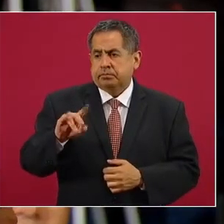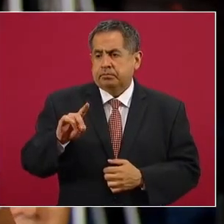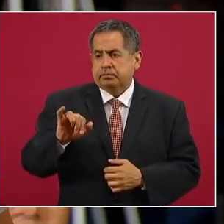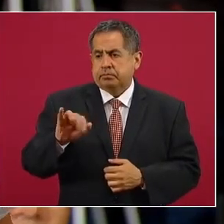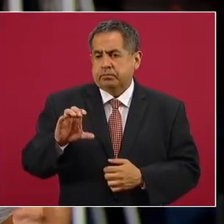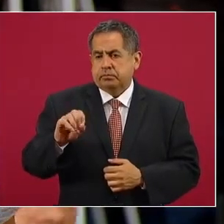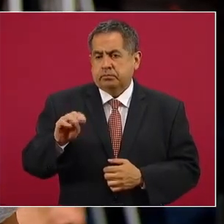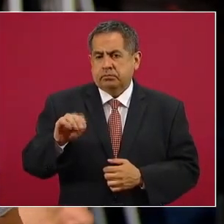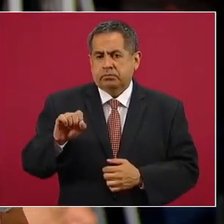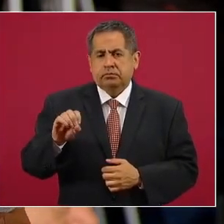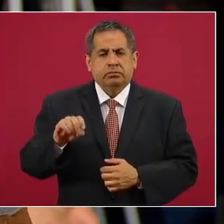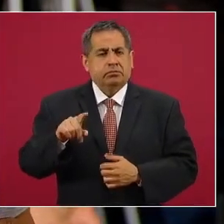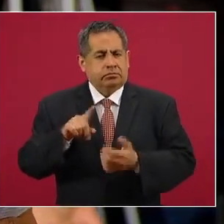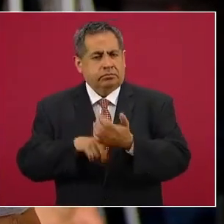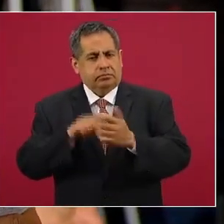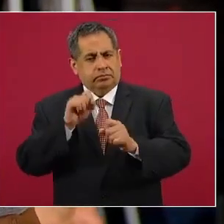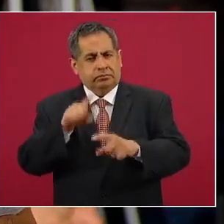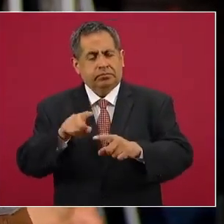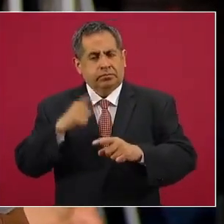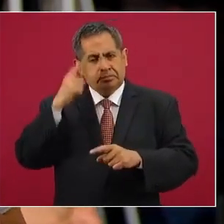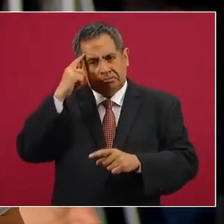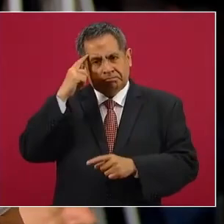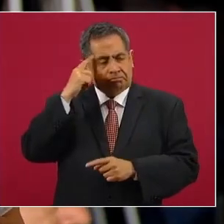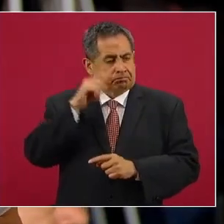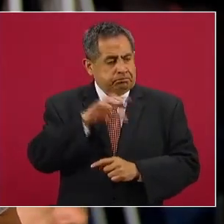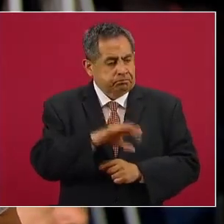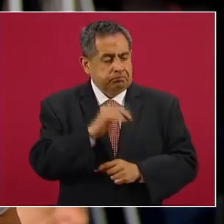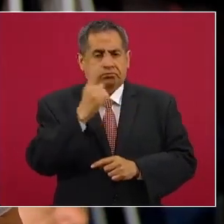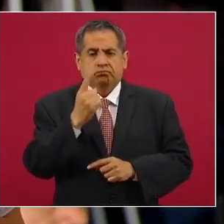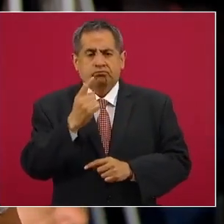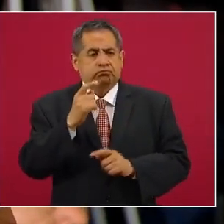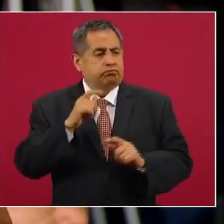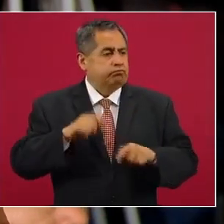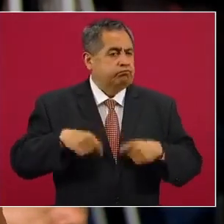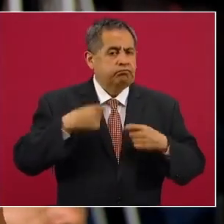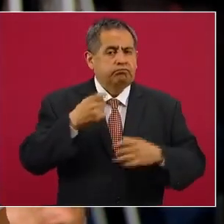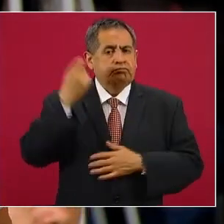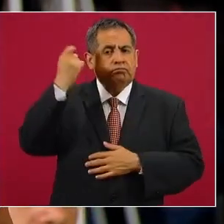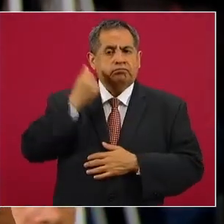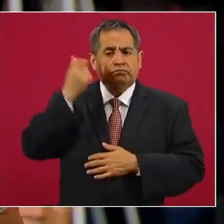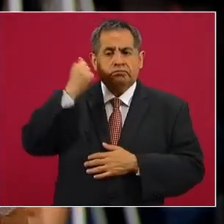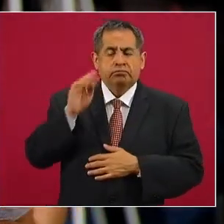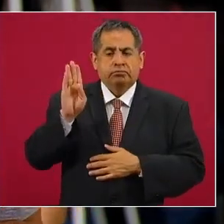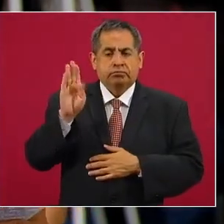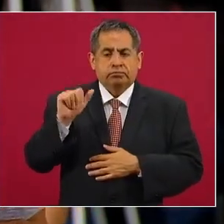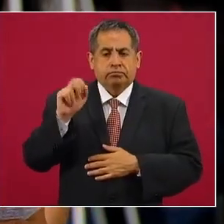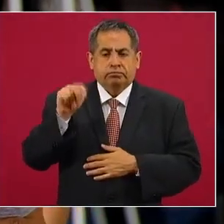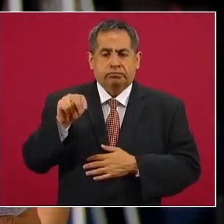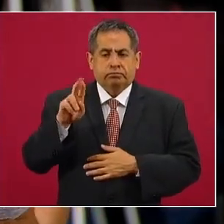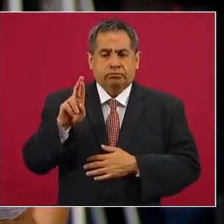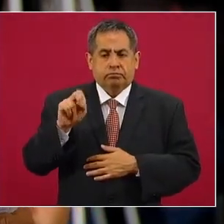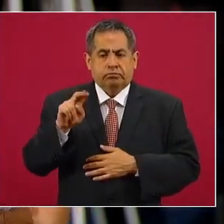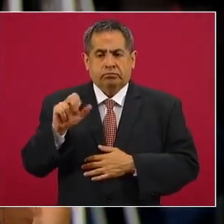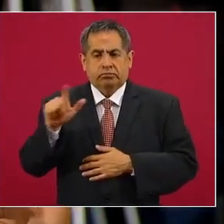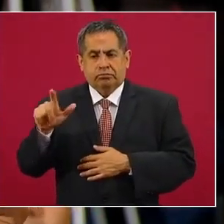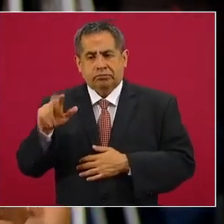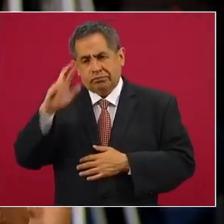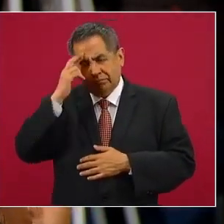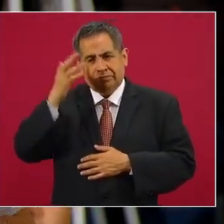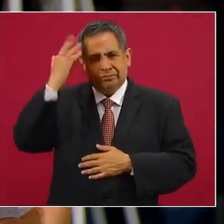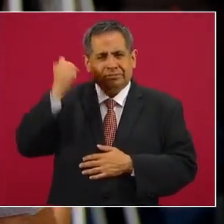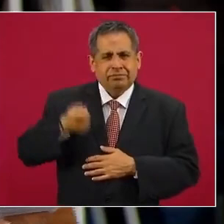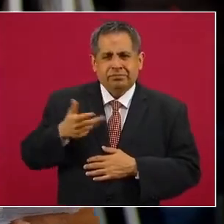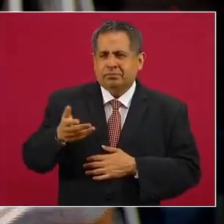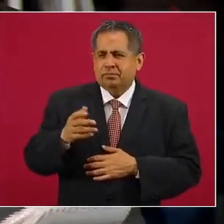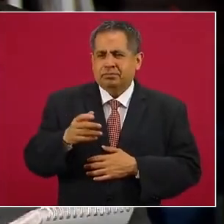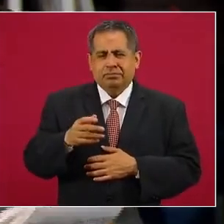entendido, presidente, se creó un fideicomiso para las pensiones de Banrural, que nosotros conocimos como